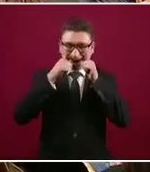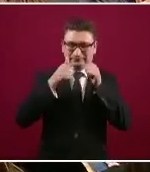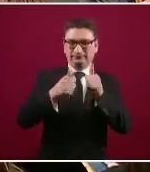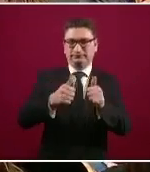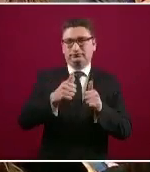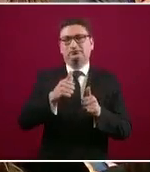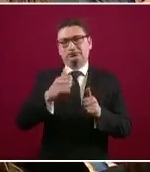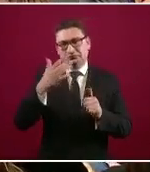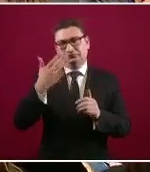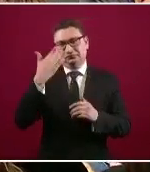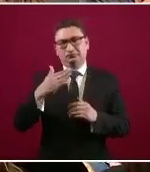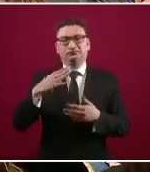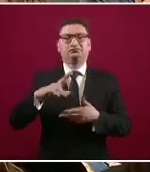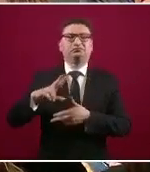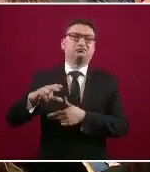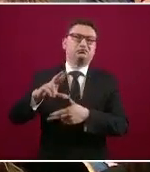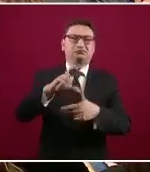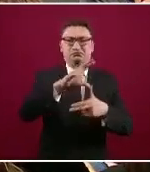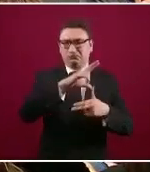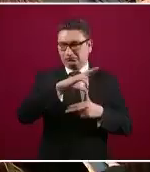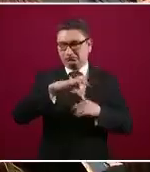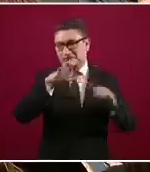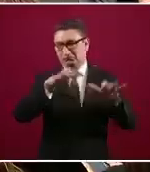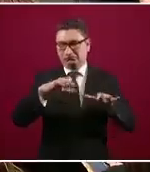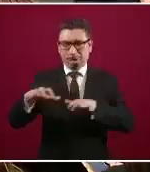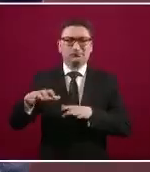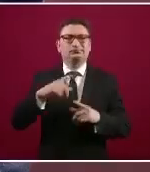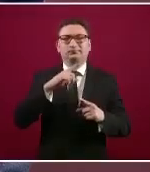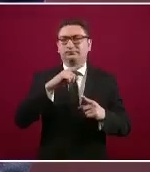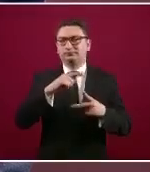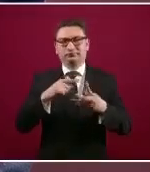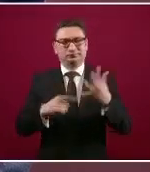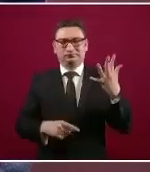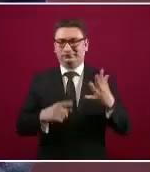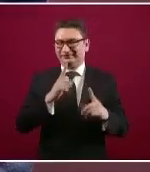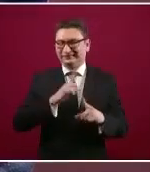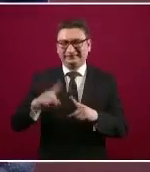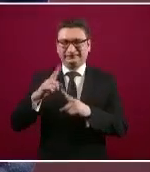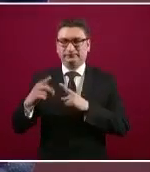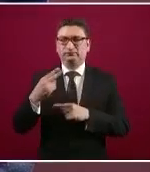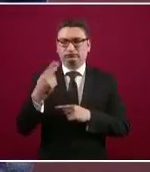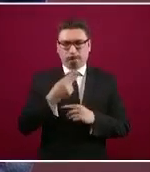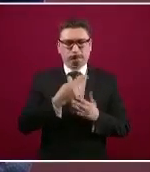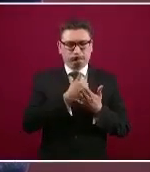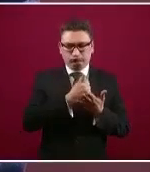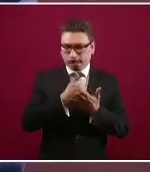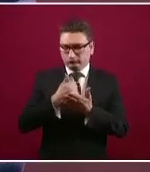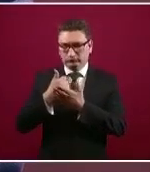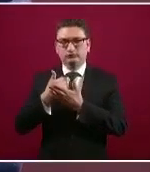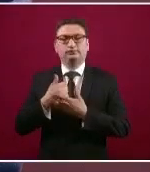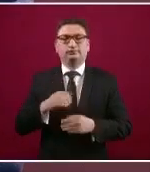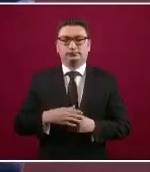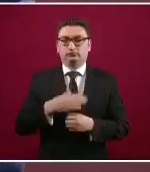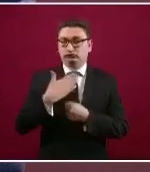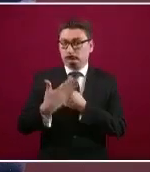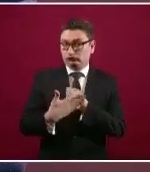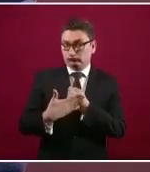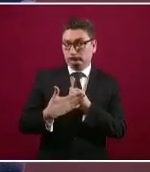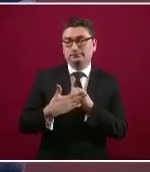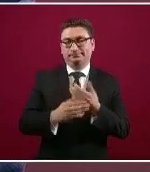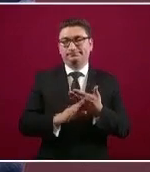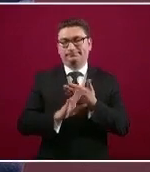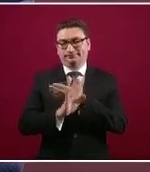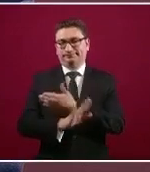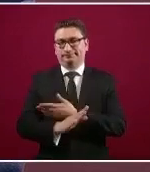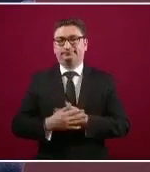huracanes, todas las medidas que se están tomando, lo preventivo